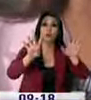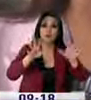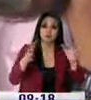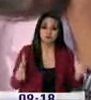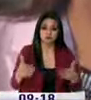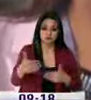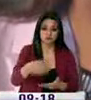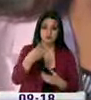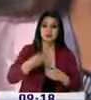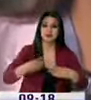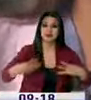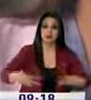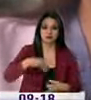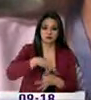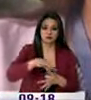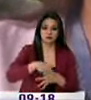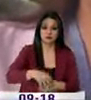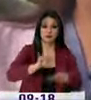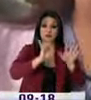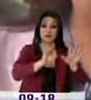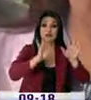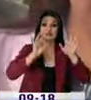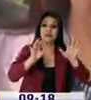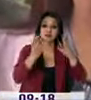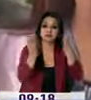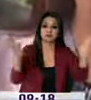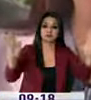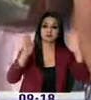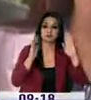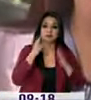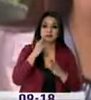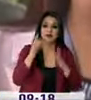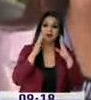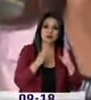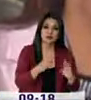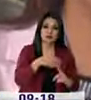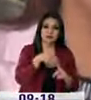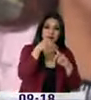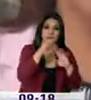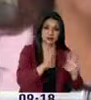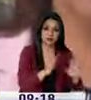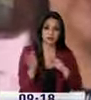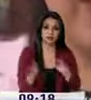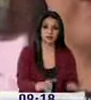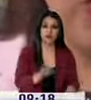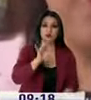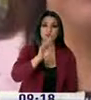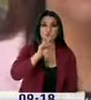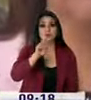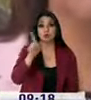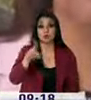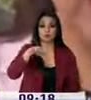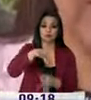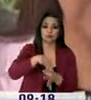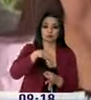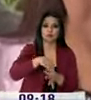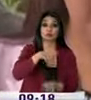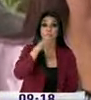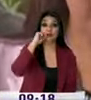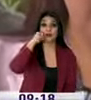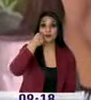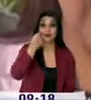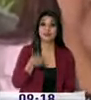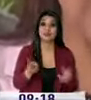electorales, 76 biombos para mesas de atención preferente y 831 biombos. Recuerden